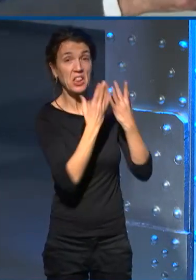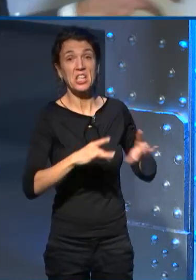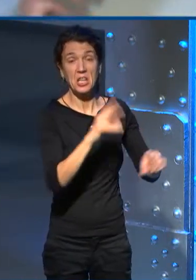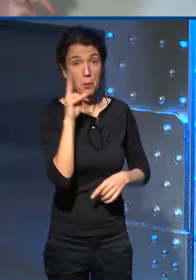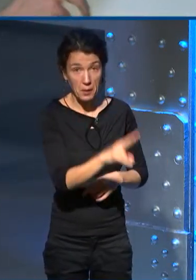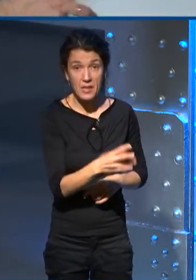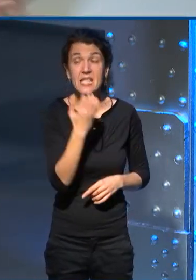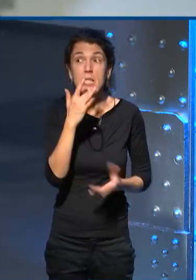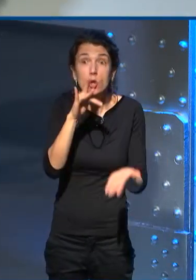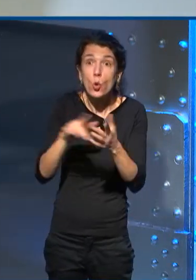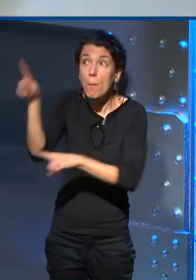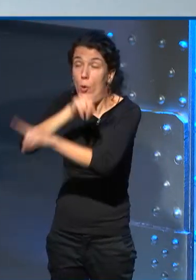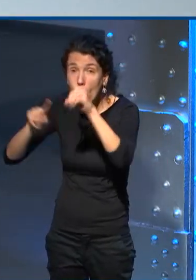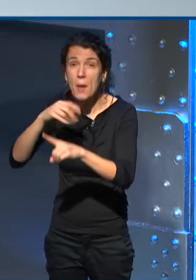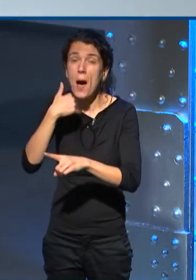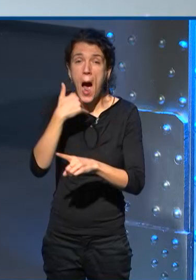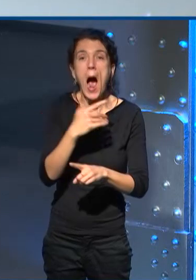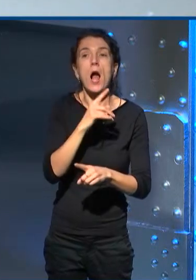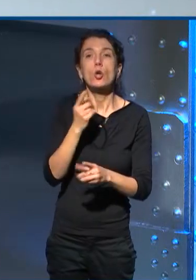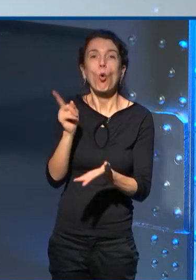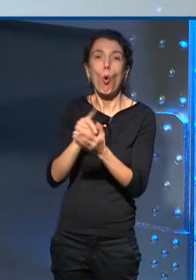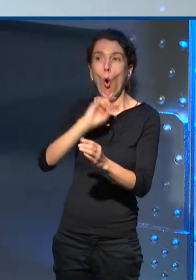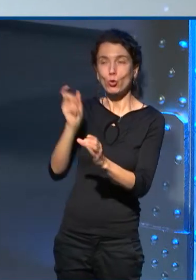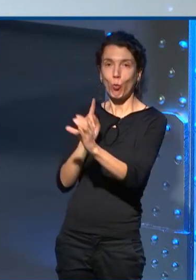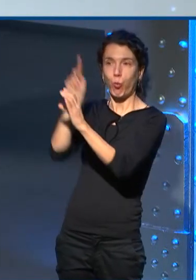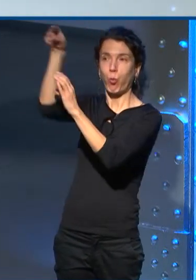misión que vaya a buscarle. Se